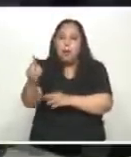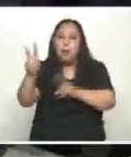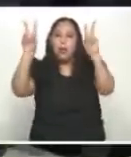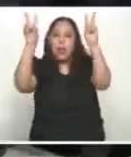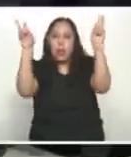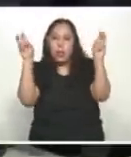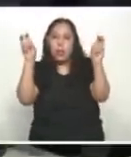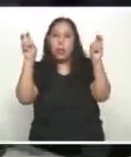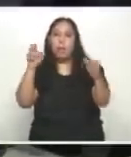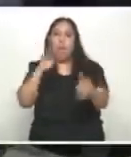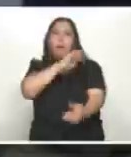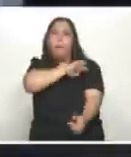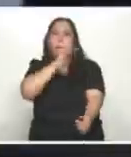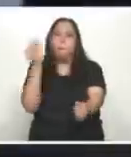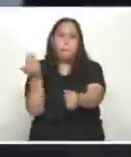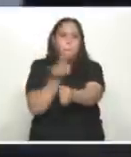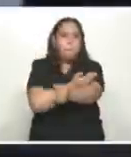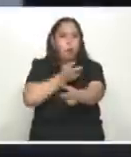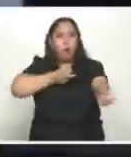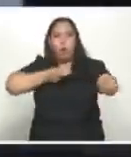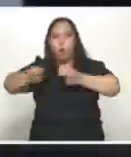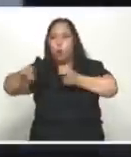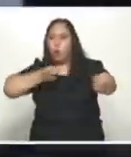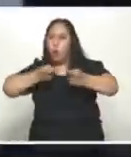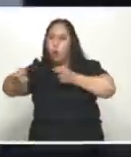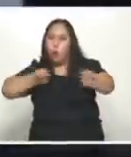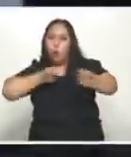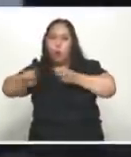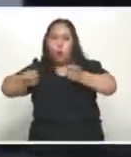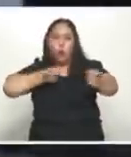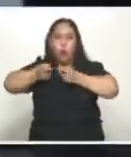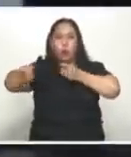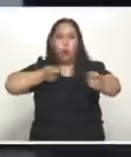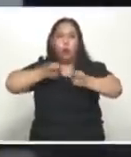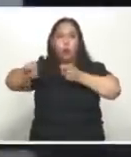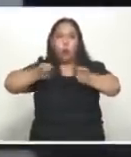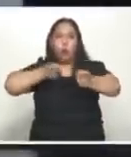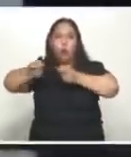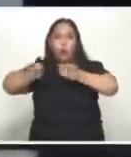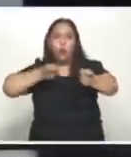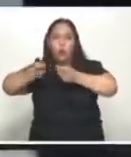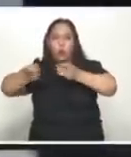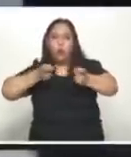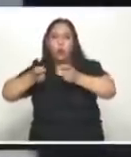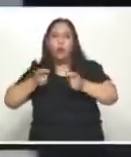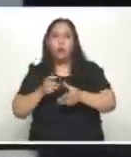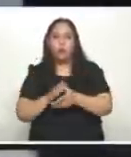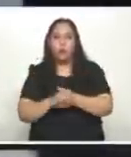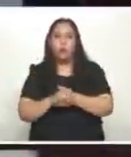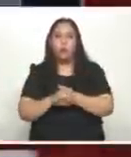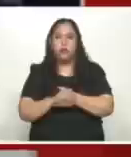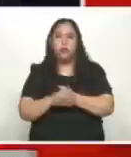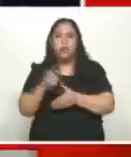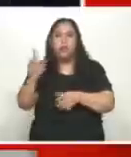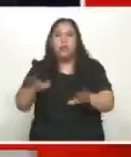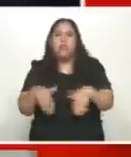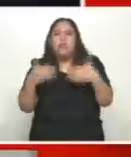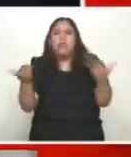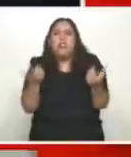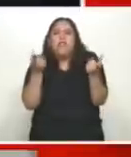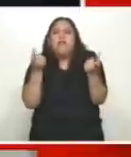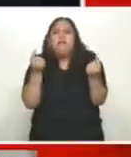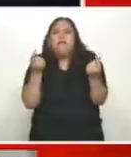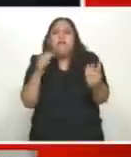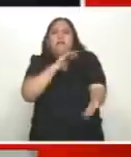en el gobierno, pero que no tienen el poder. La pregunta era, ¿qué están haciendo para recuperar el poder? Pero usted me puede